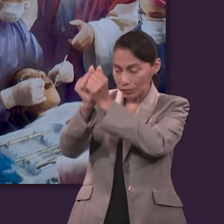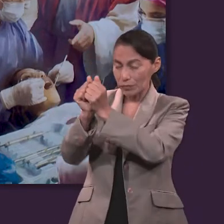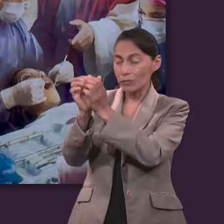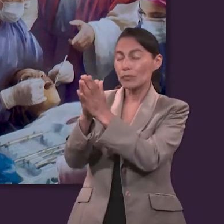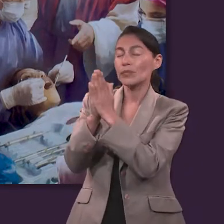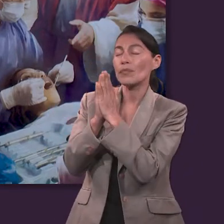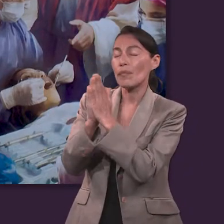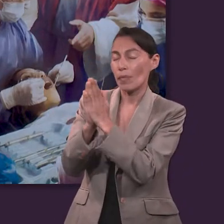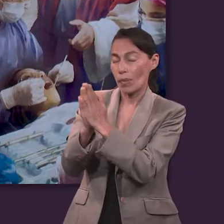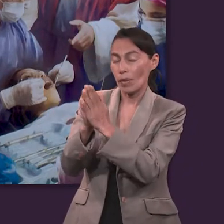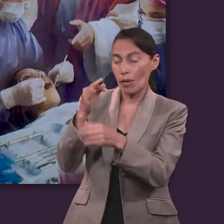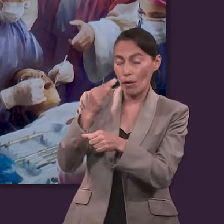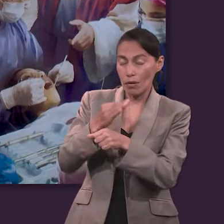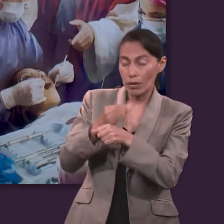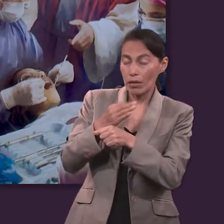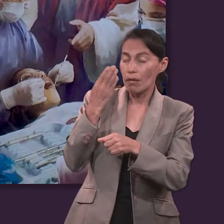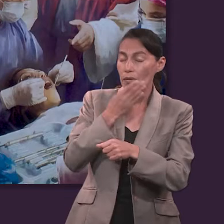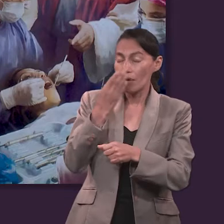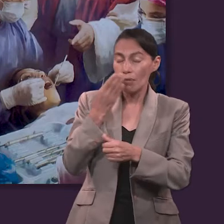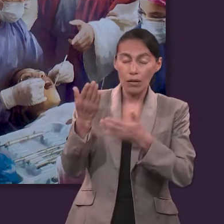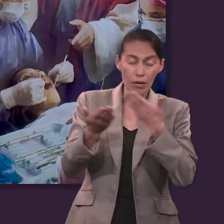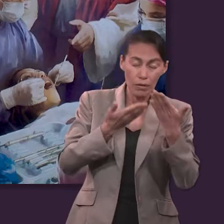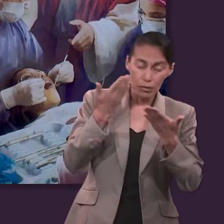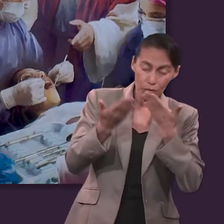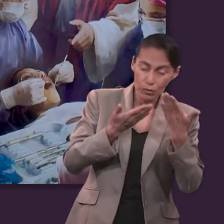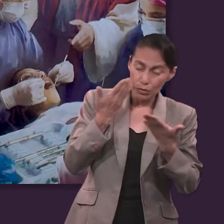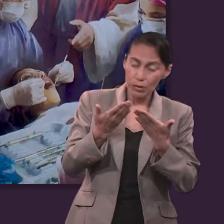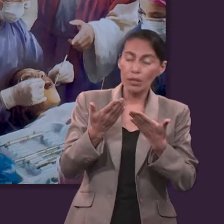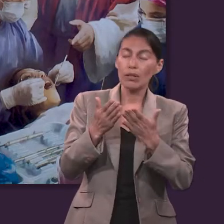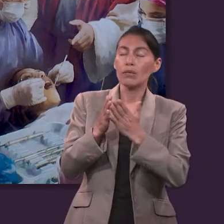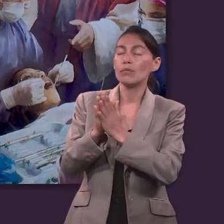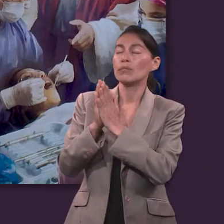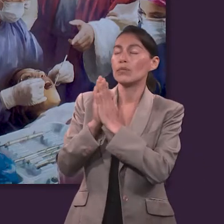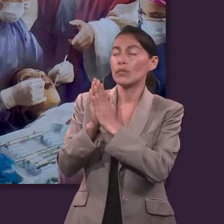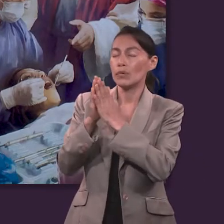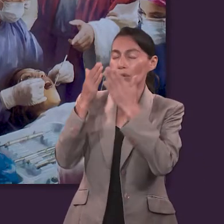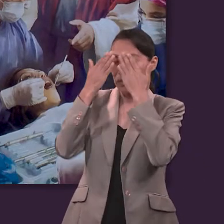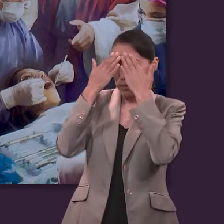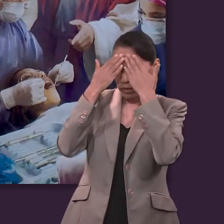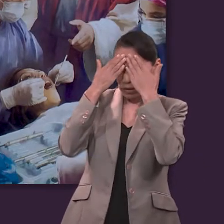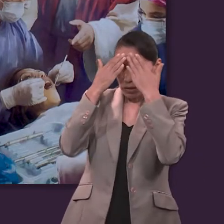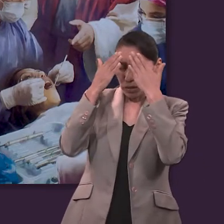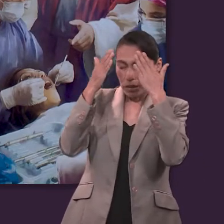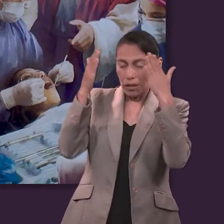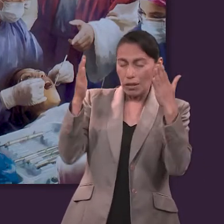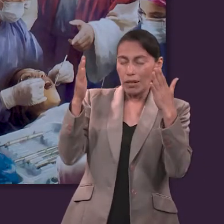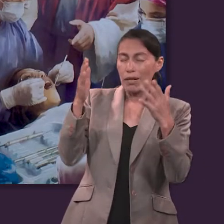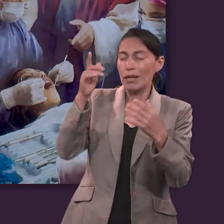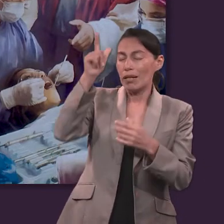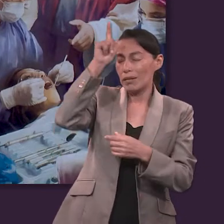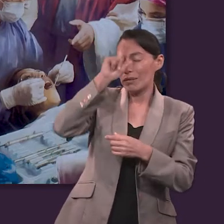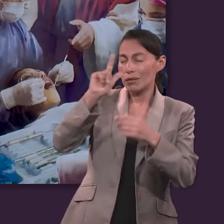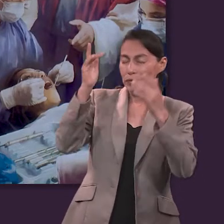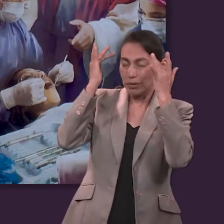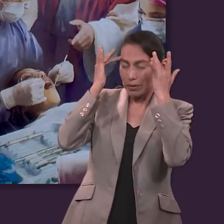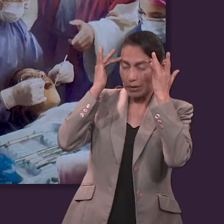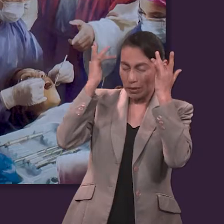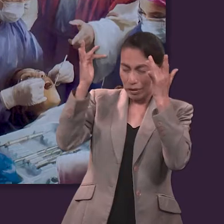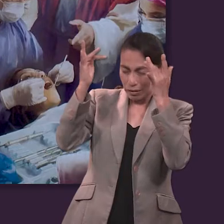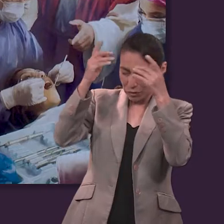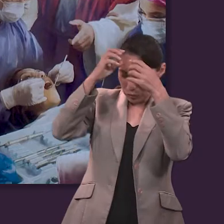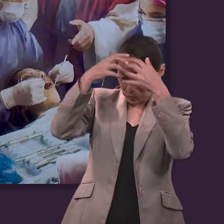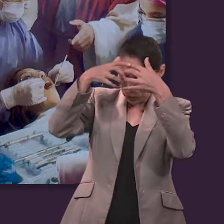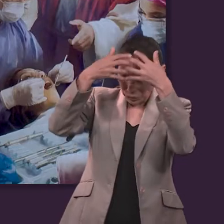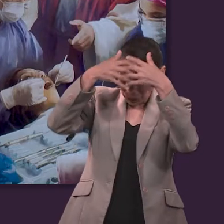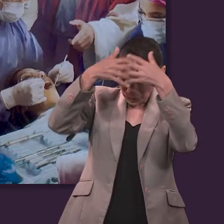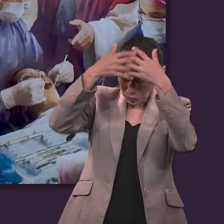tu sabiduría al hablar sobre tu palabra. Necesitamos de tu Santo Espíritu para que nos